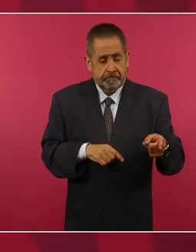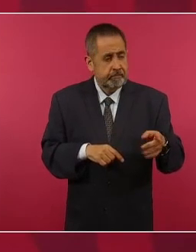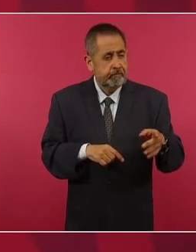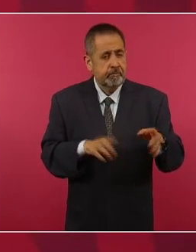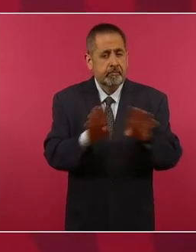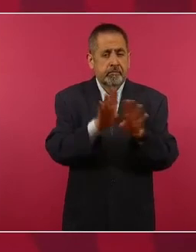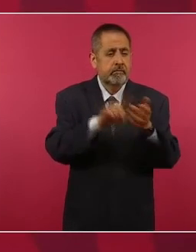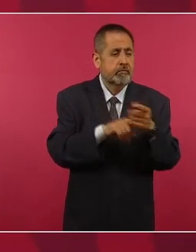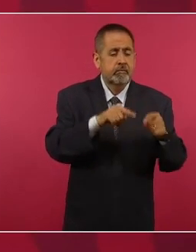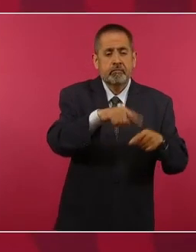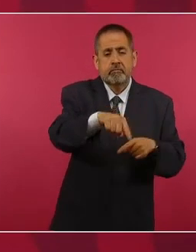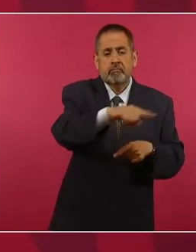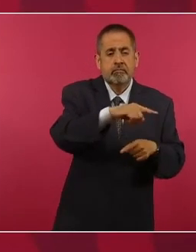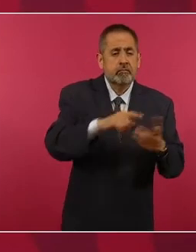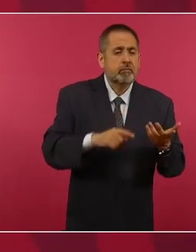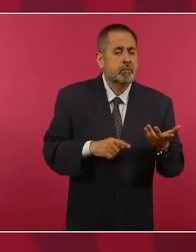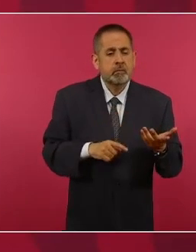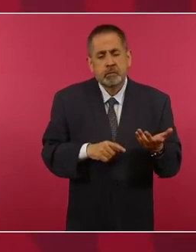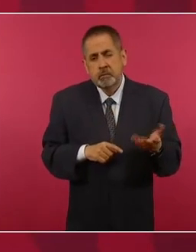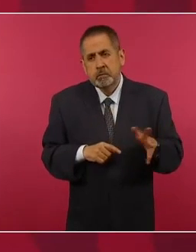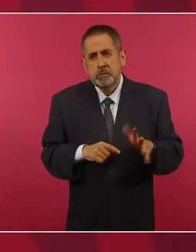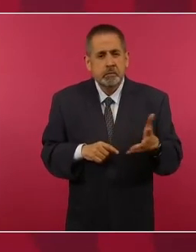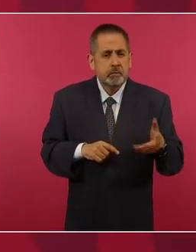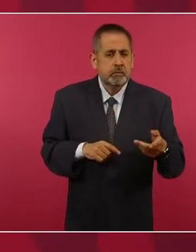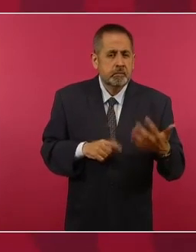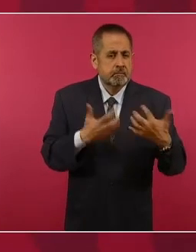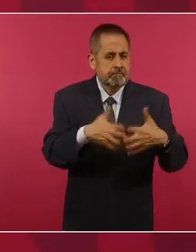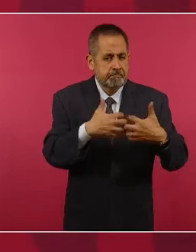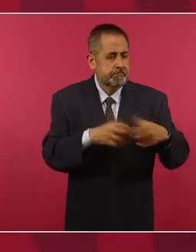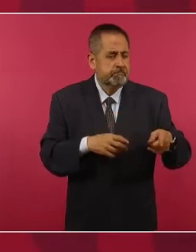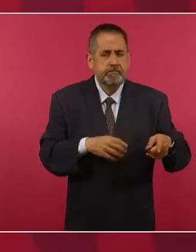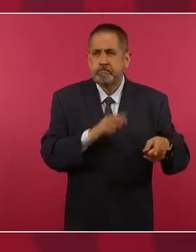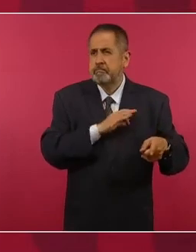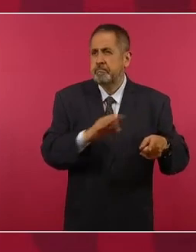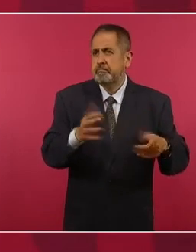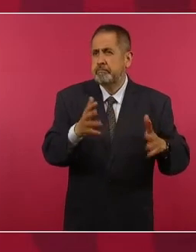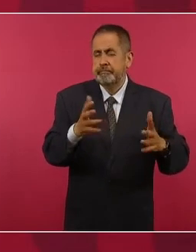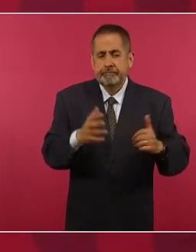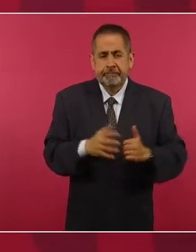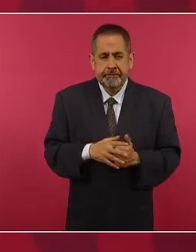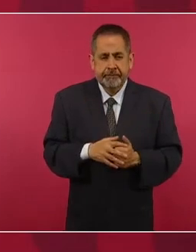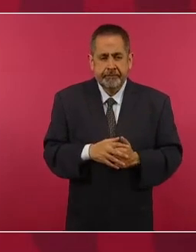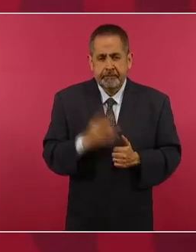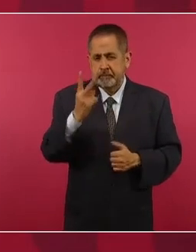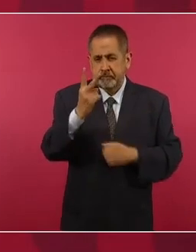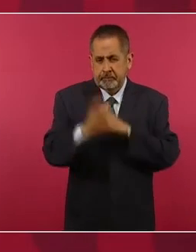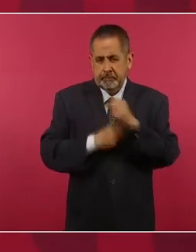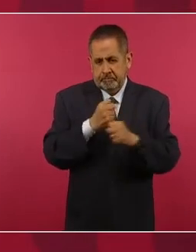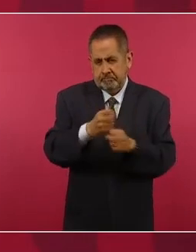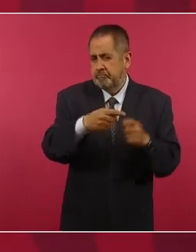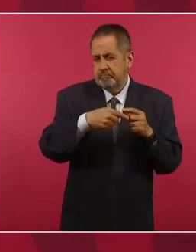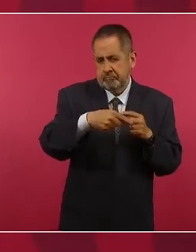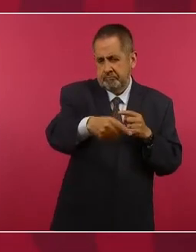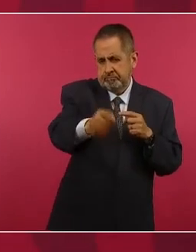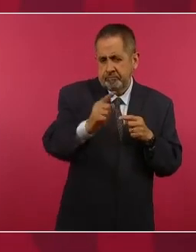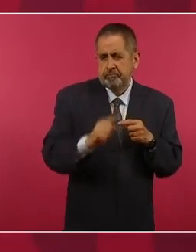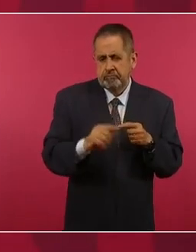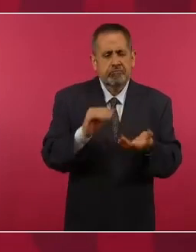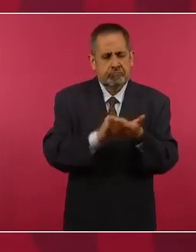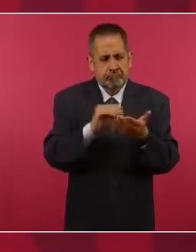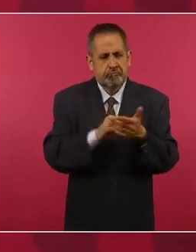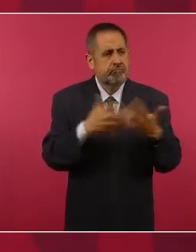coquizadora va a llevarse estos dos años